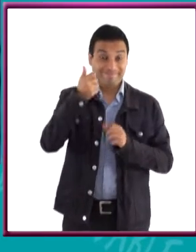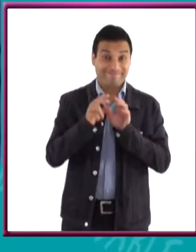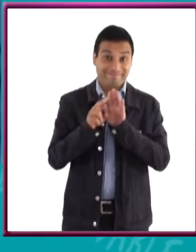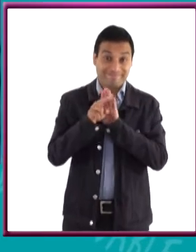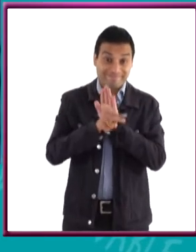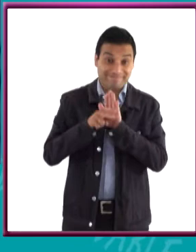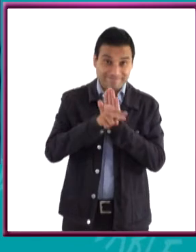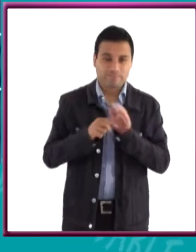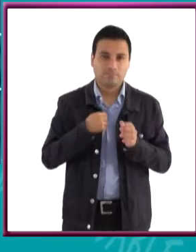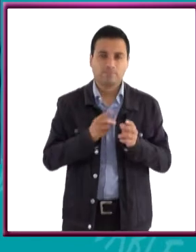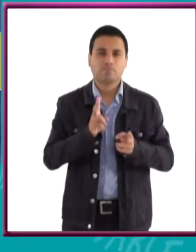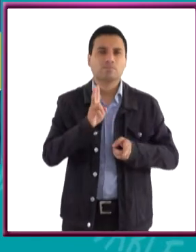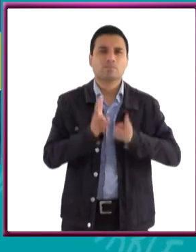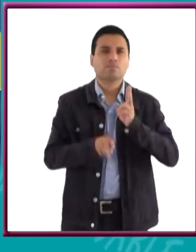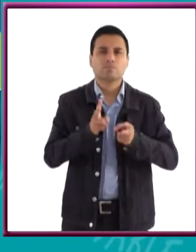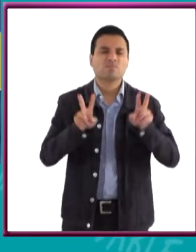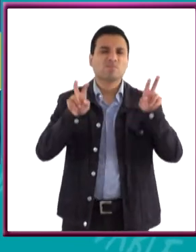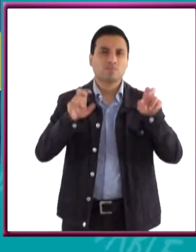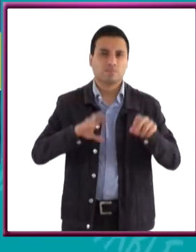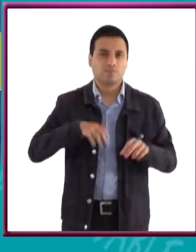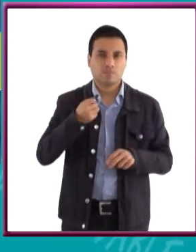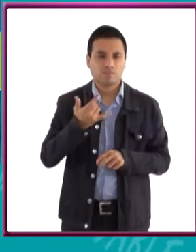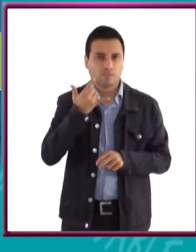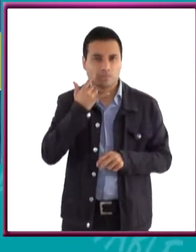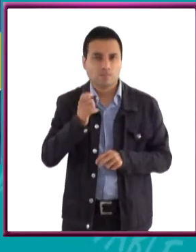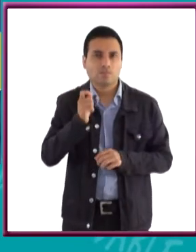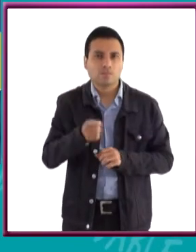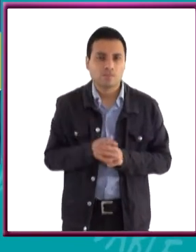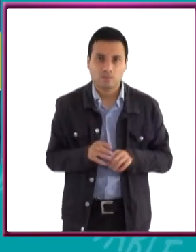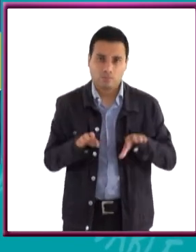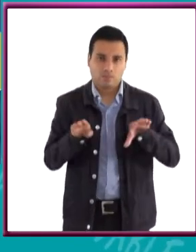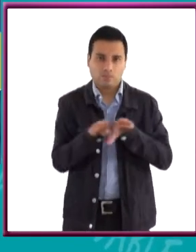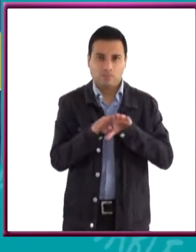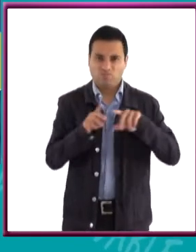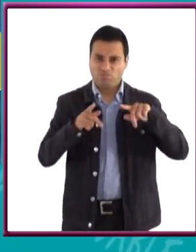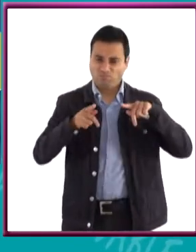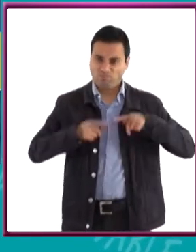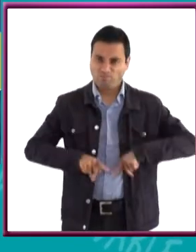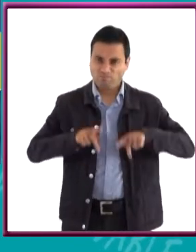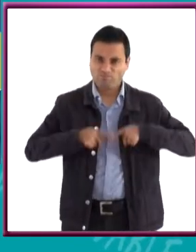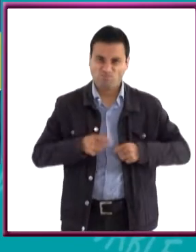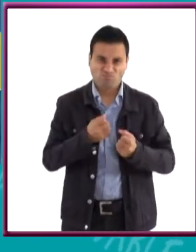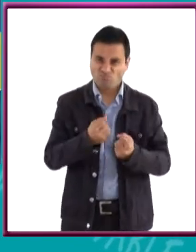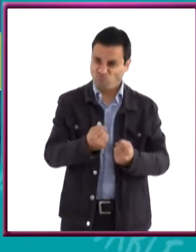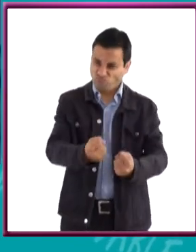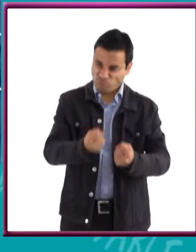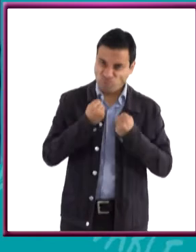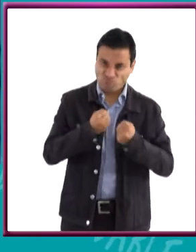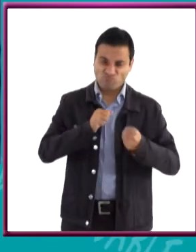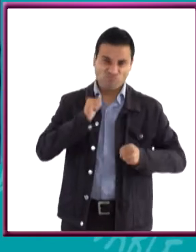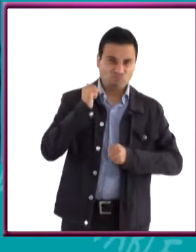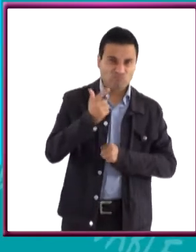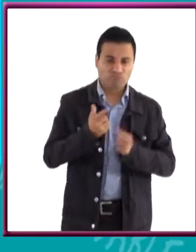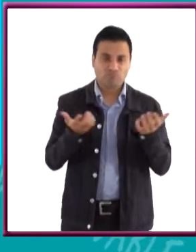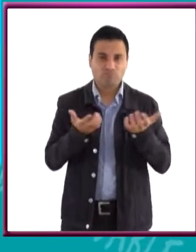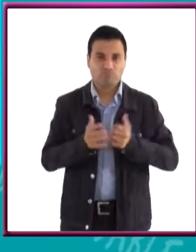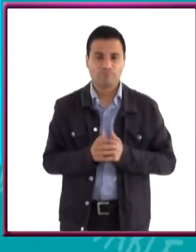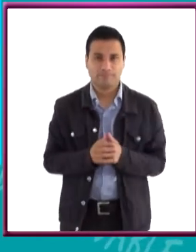primera cápsula hablaremos del concepto de esfuerzo, que se define como la acción de emplear una gran fuerza física o